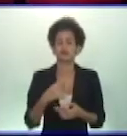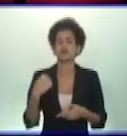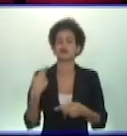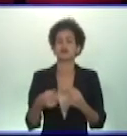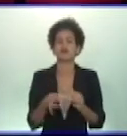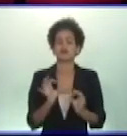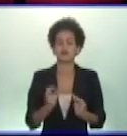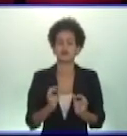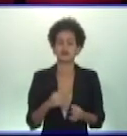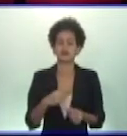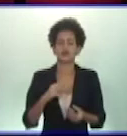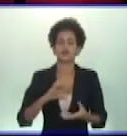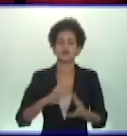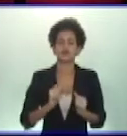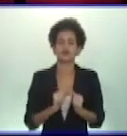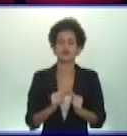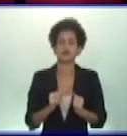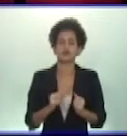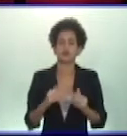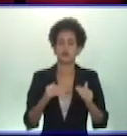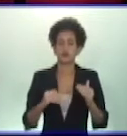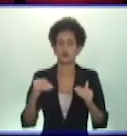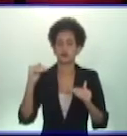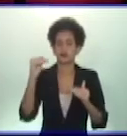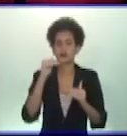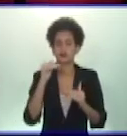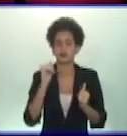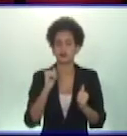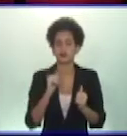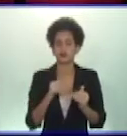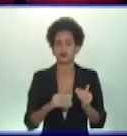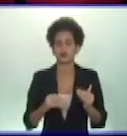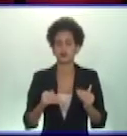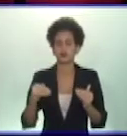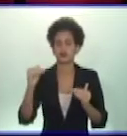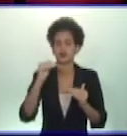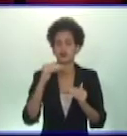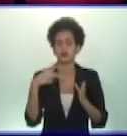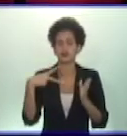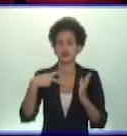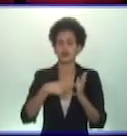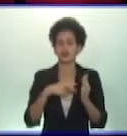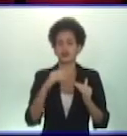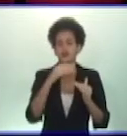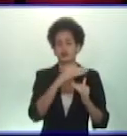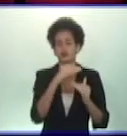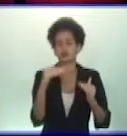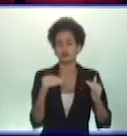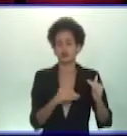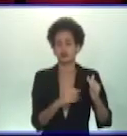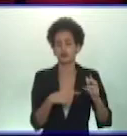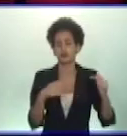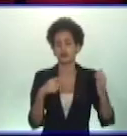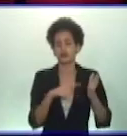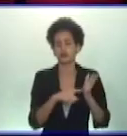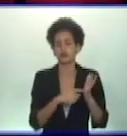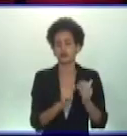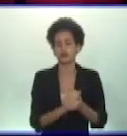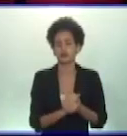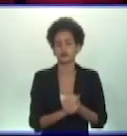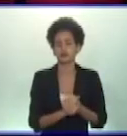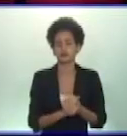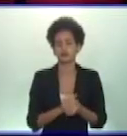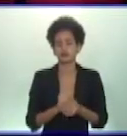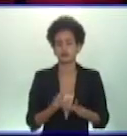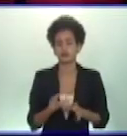una mayor a una menor multiplicamos y de una menor a una mayor dividimos. Recordando esto, entonces estamos en disposición